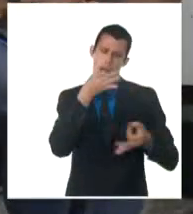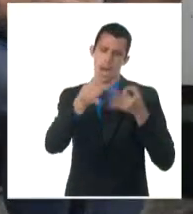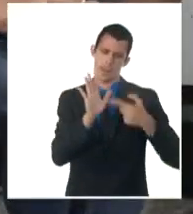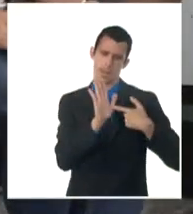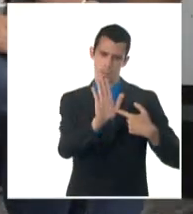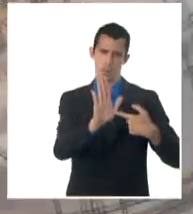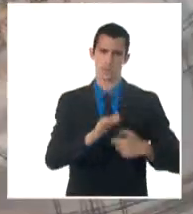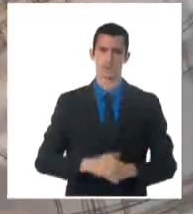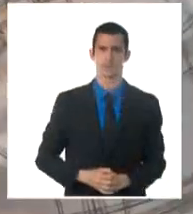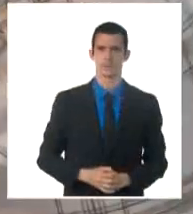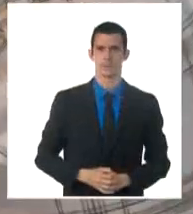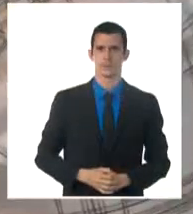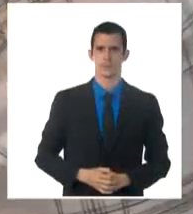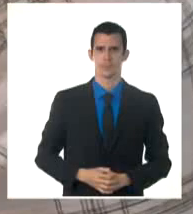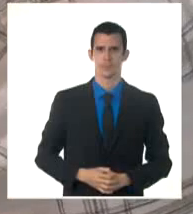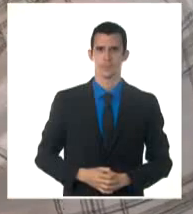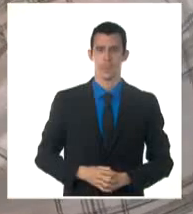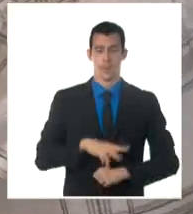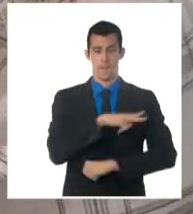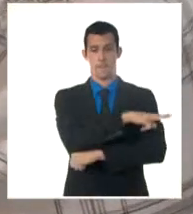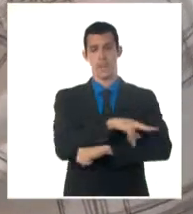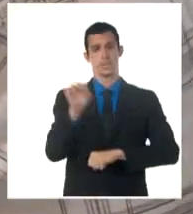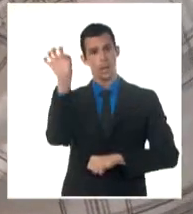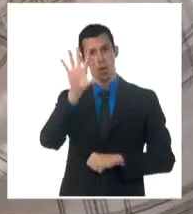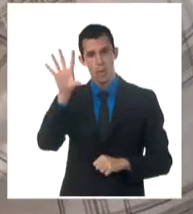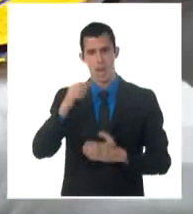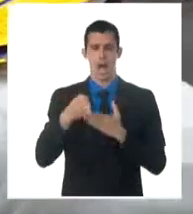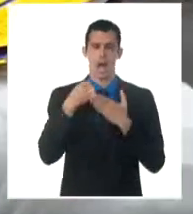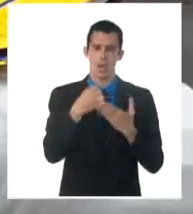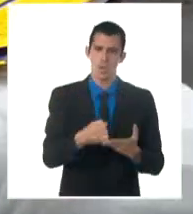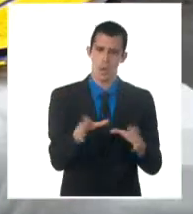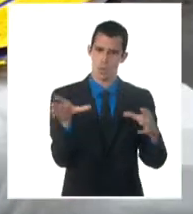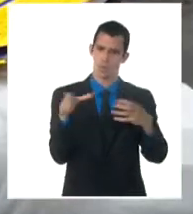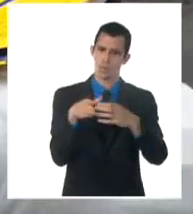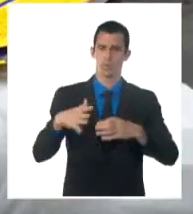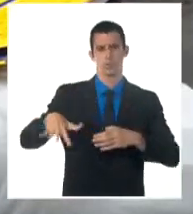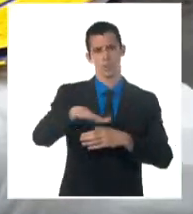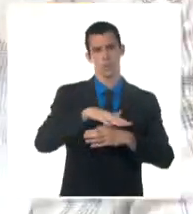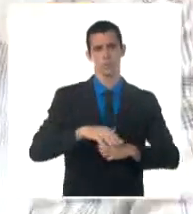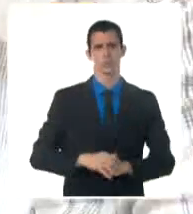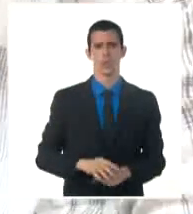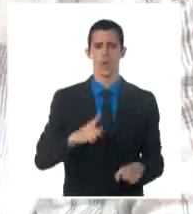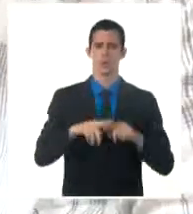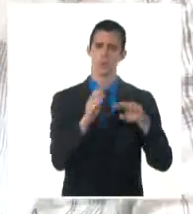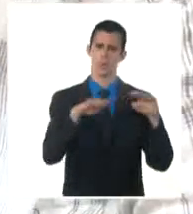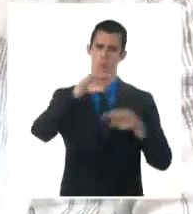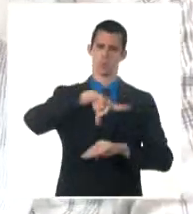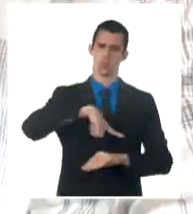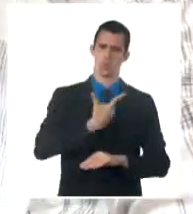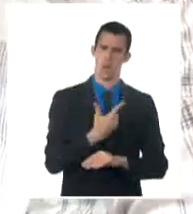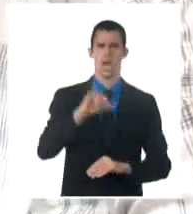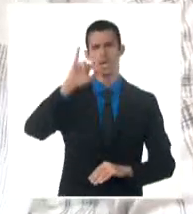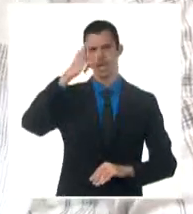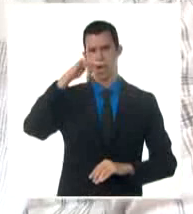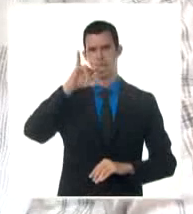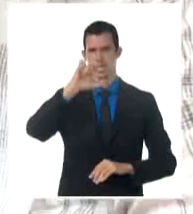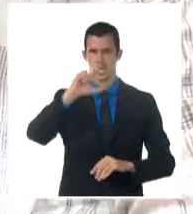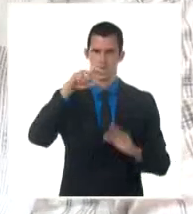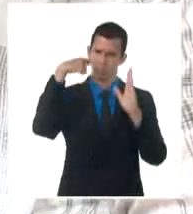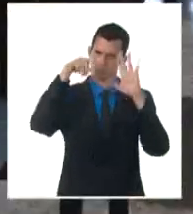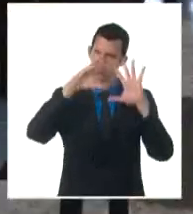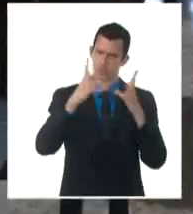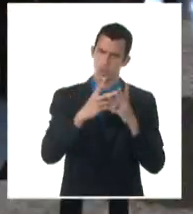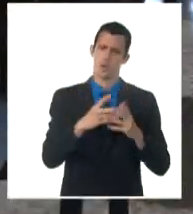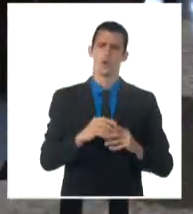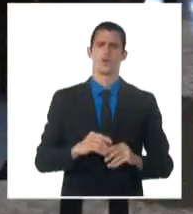cine europeo cuenta con el auspicio de la Embajada de la Unión Europea en La Habana, el Ministerio de Cultura, el ICAIC y la Cinemateca de Cuba.